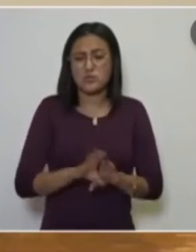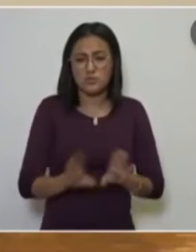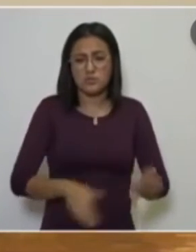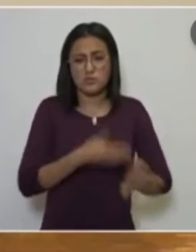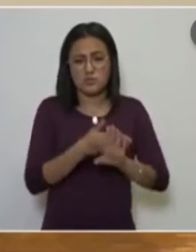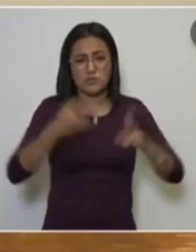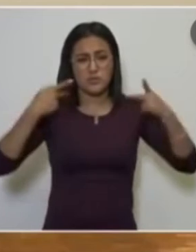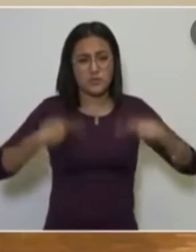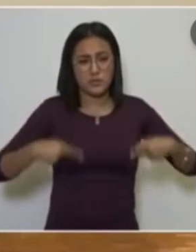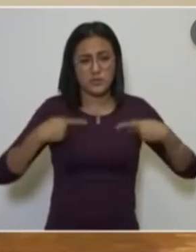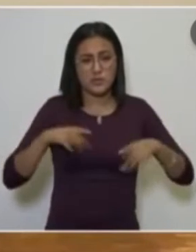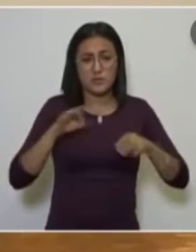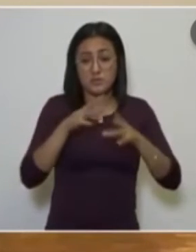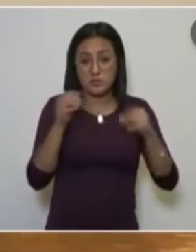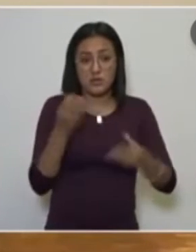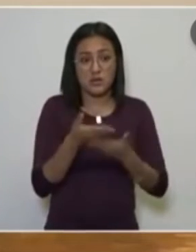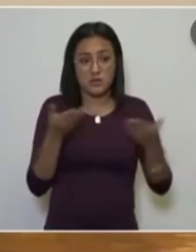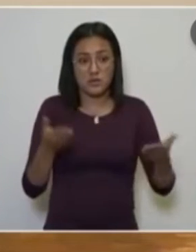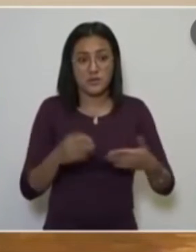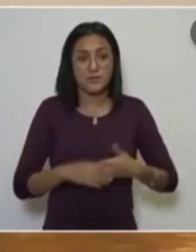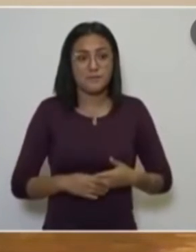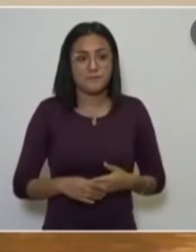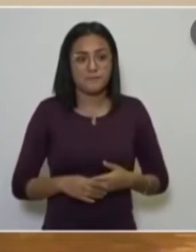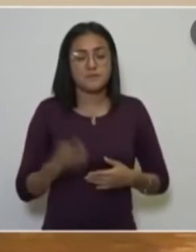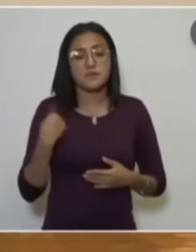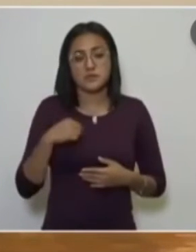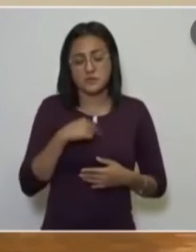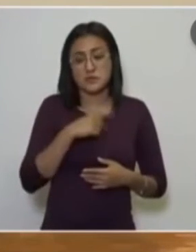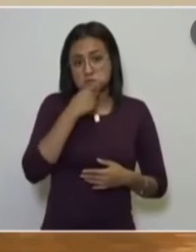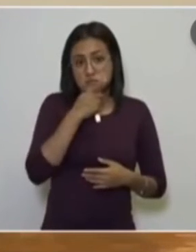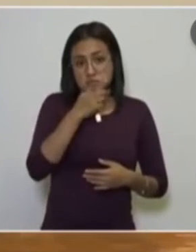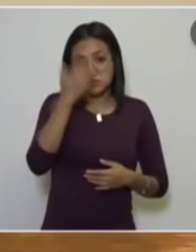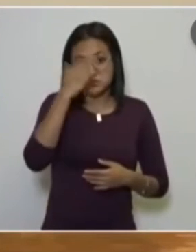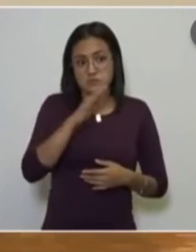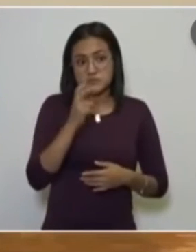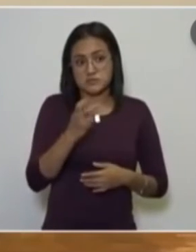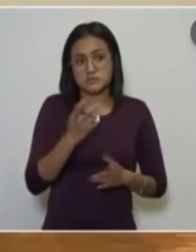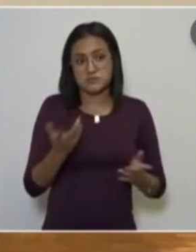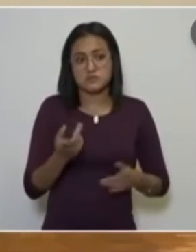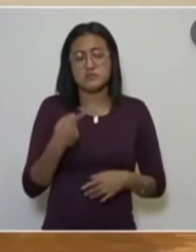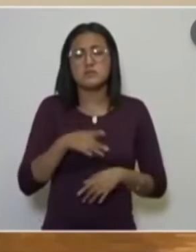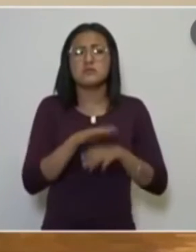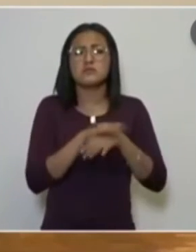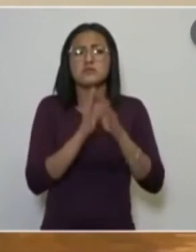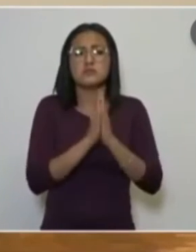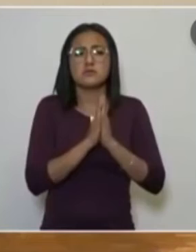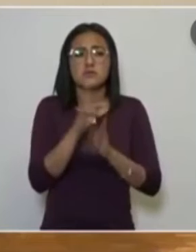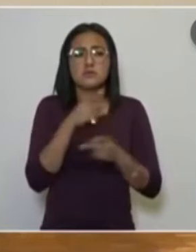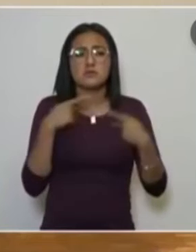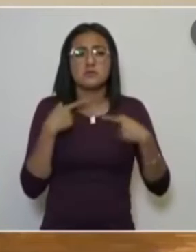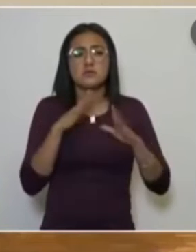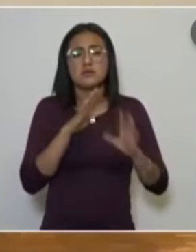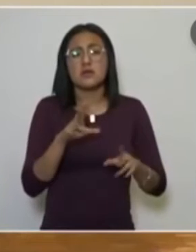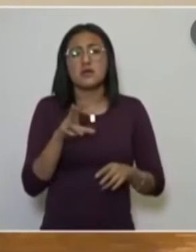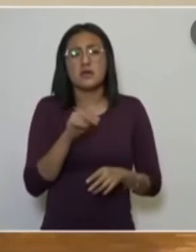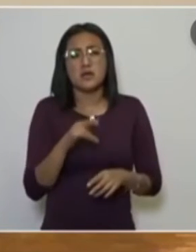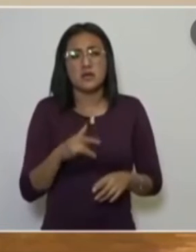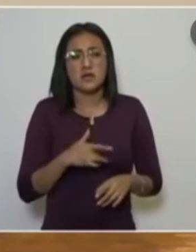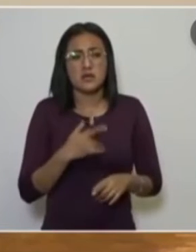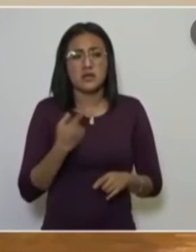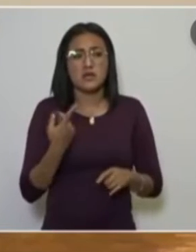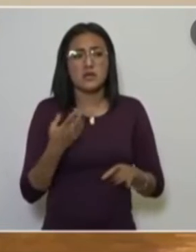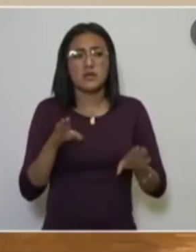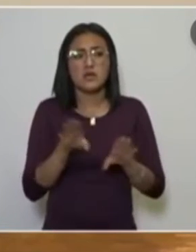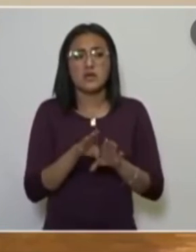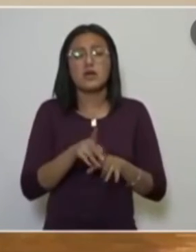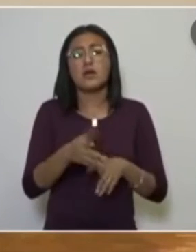de las personas que hoy no aparece esa es nuestra obligación pero por favor ya que la gente no sienta que tapando una